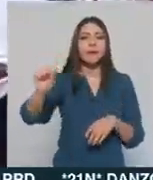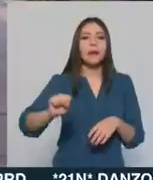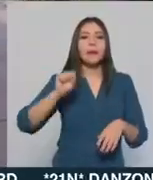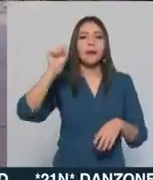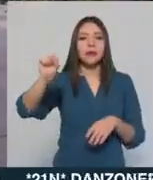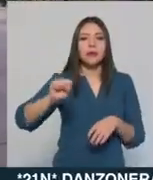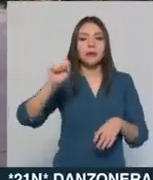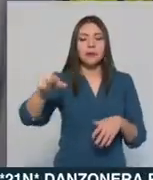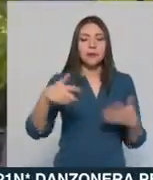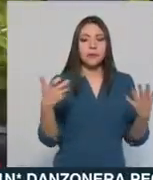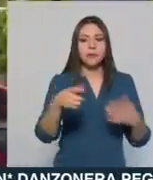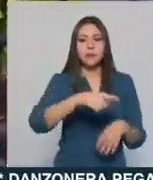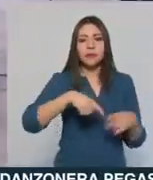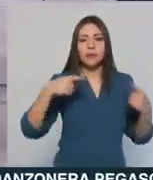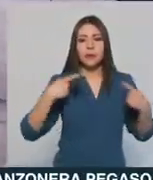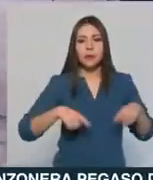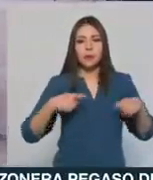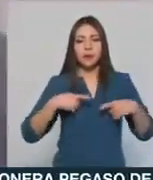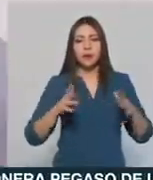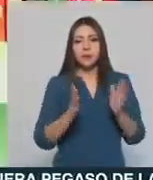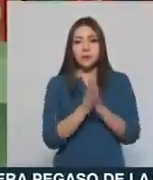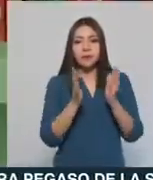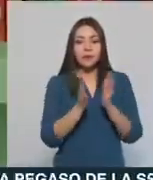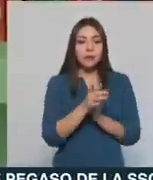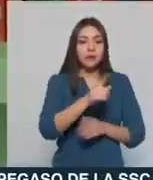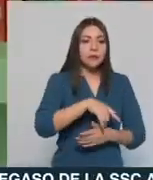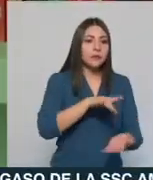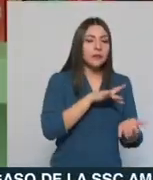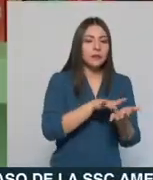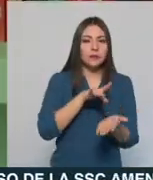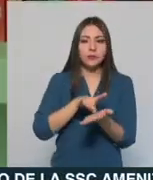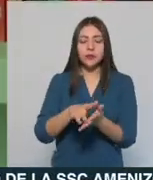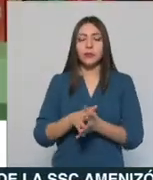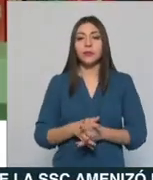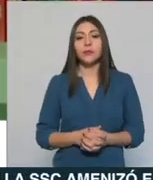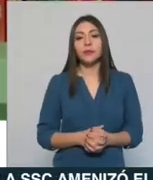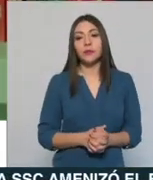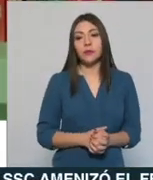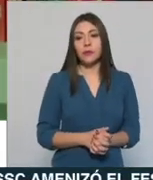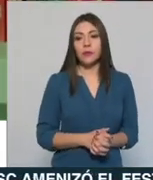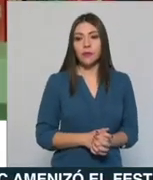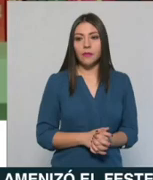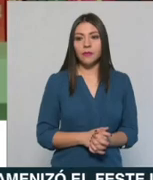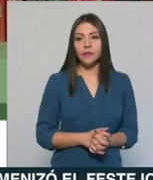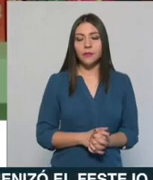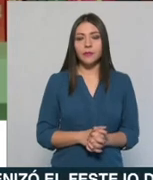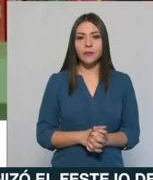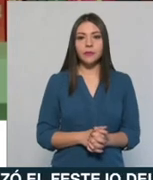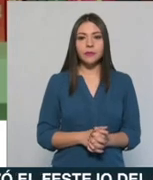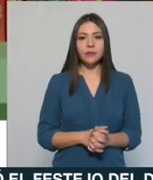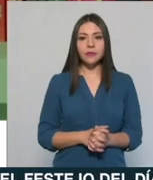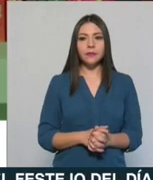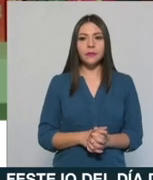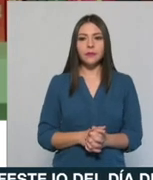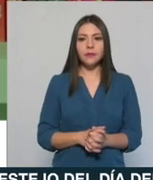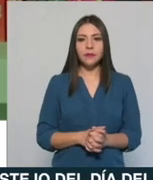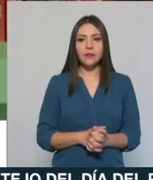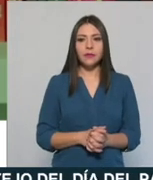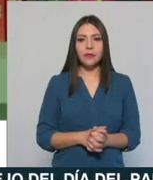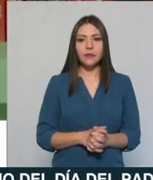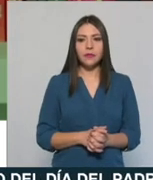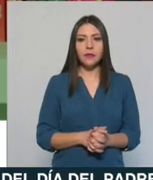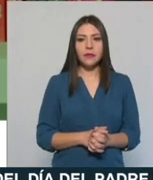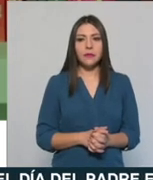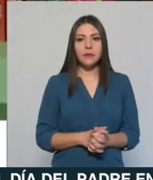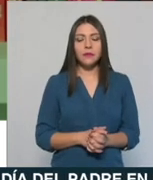y personal de participación ciudadana. También manifestar que este trabajo comunitario deja a un lado la justicia para